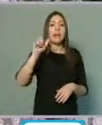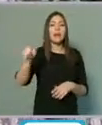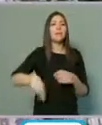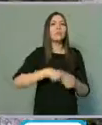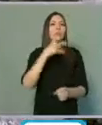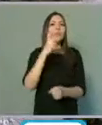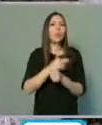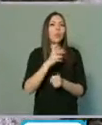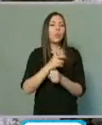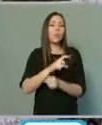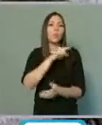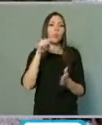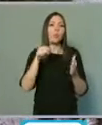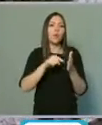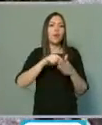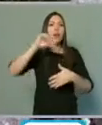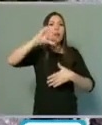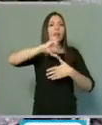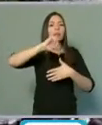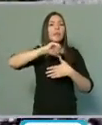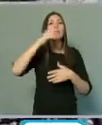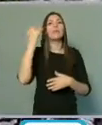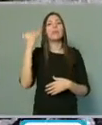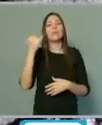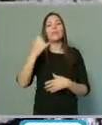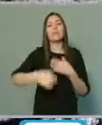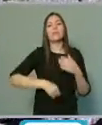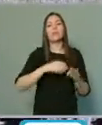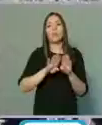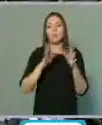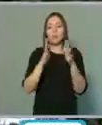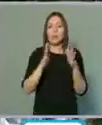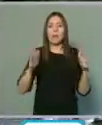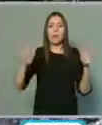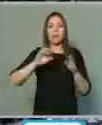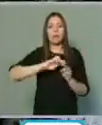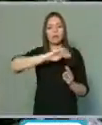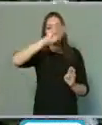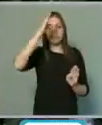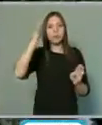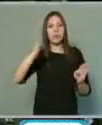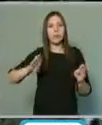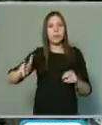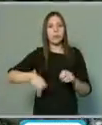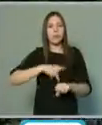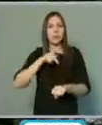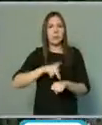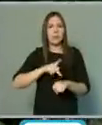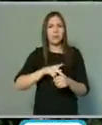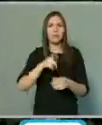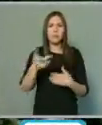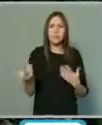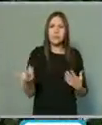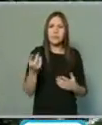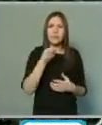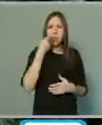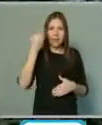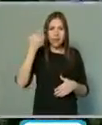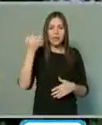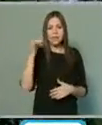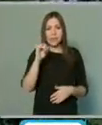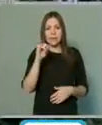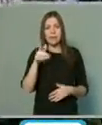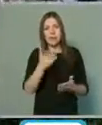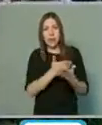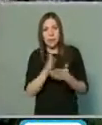como tamaño. Oye, Claudia, me llamó muchísimo la atención ahorita en la presentación de Pamela que hay un castillo, aunque sea un pueblito mágico. ¿Cómo está